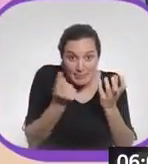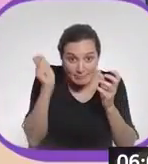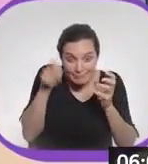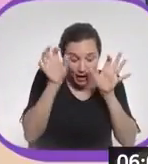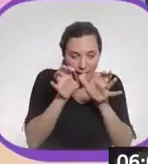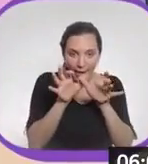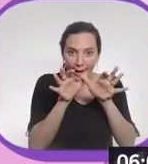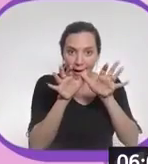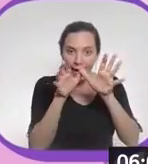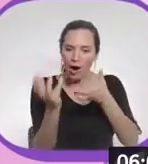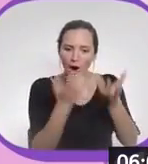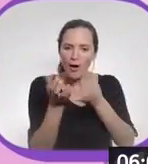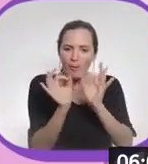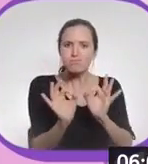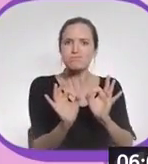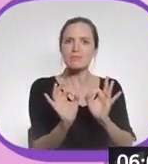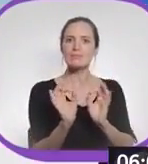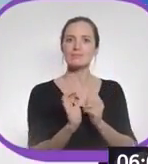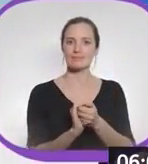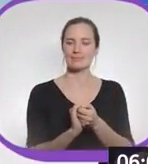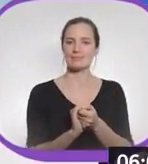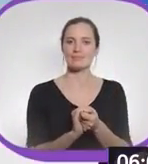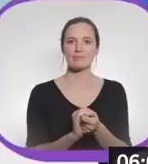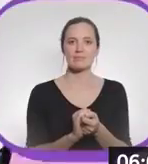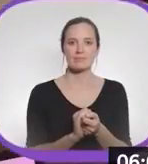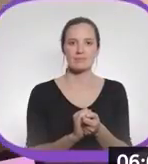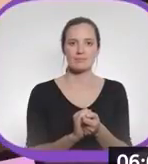minutos asadas el tonto estarán tan cocinadas como el asado!